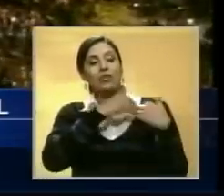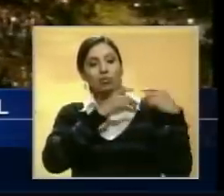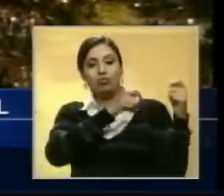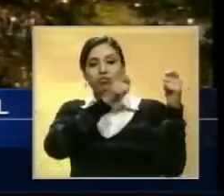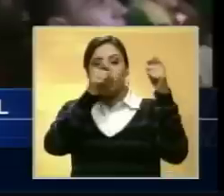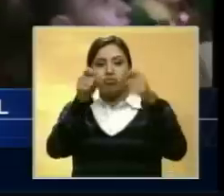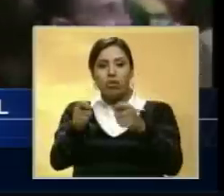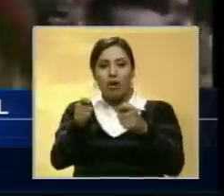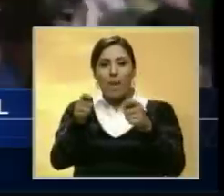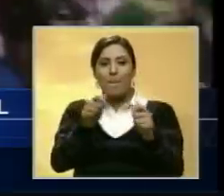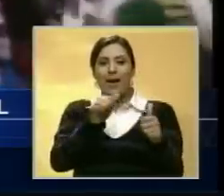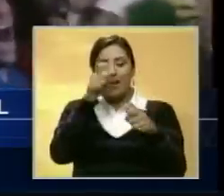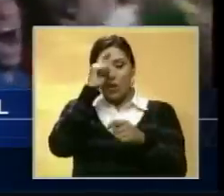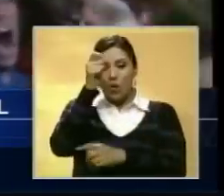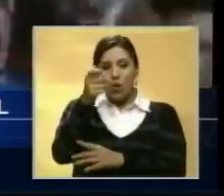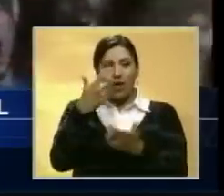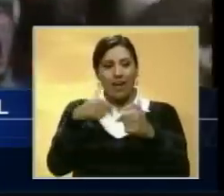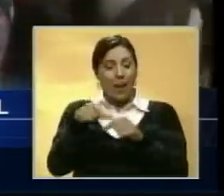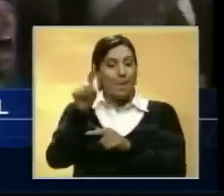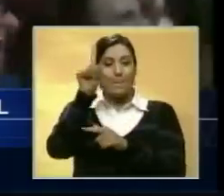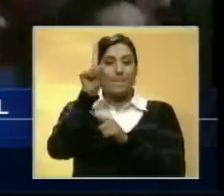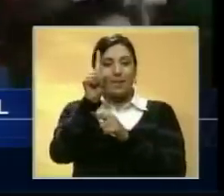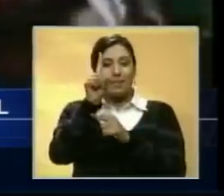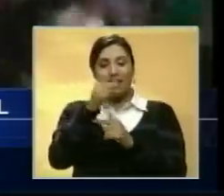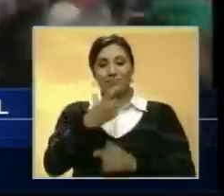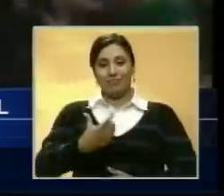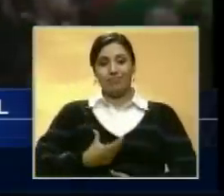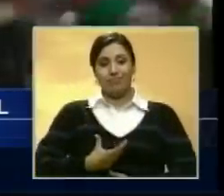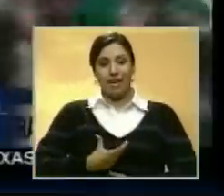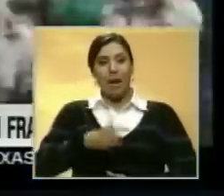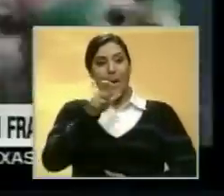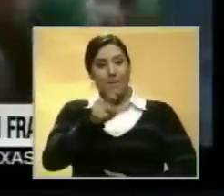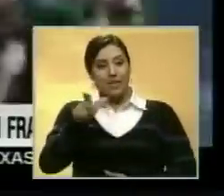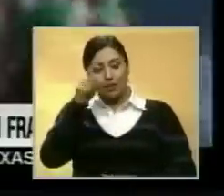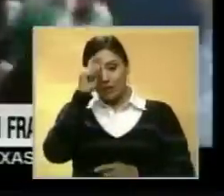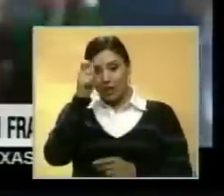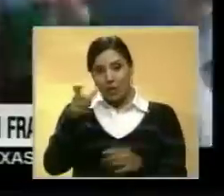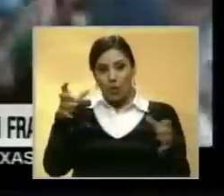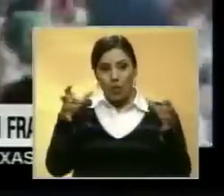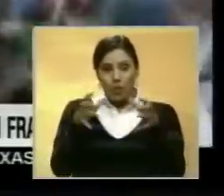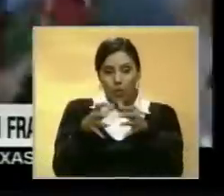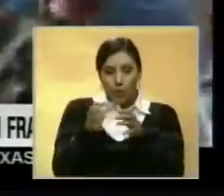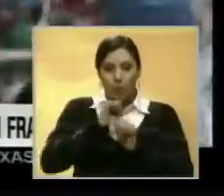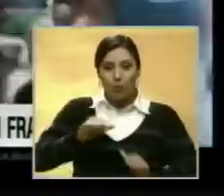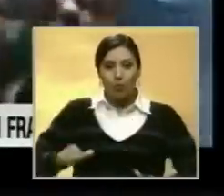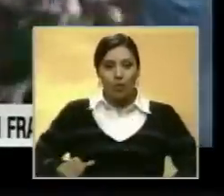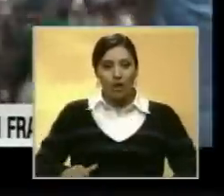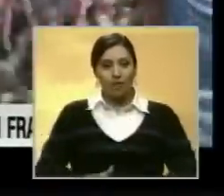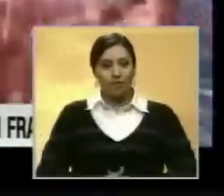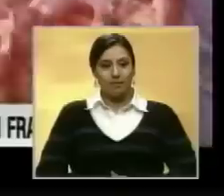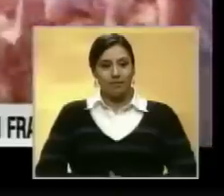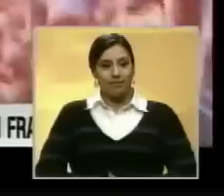otorgará el título de comendador, la principal distinción civil que se puede conceder en Portugal.